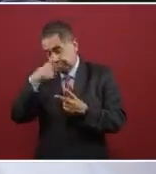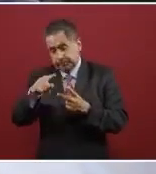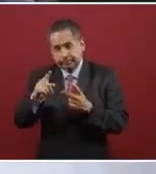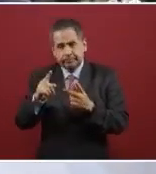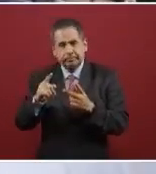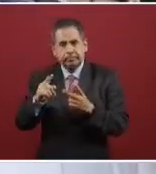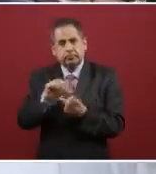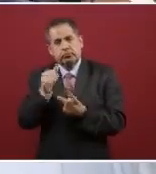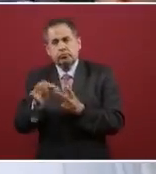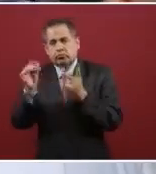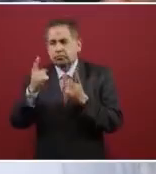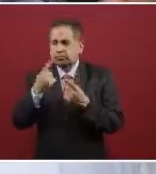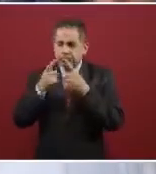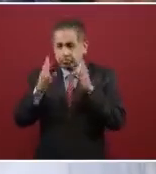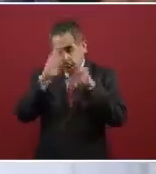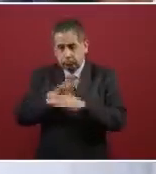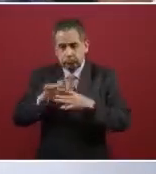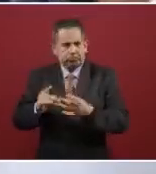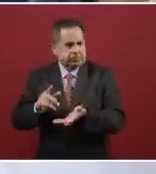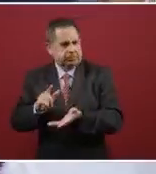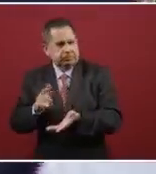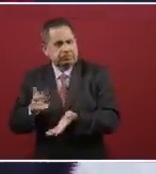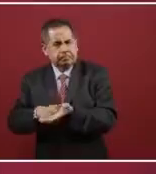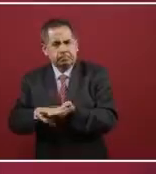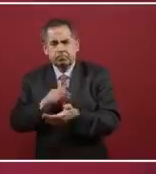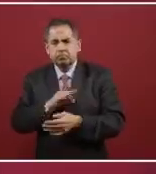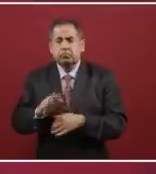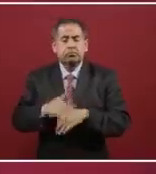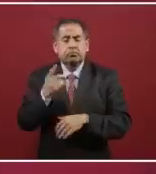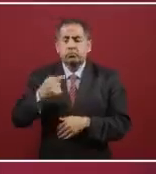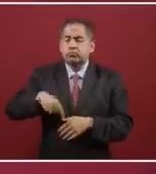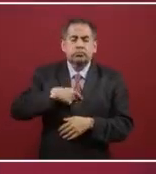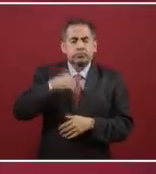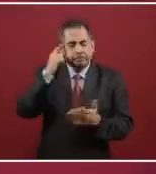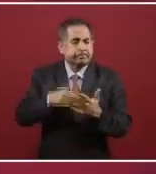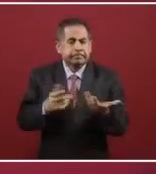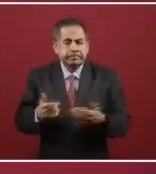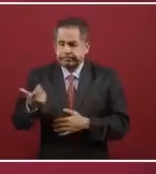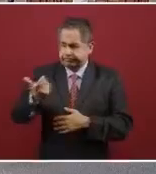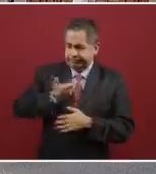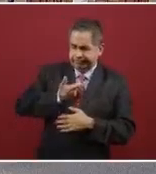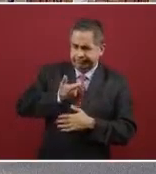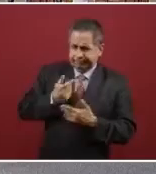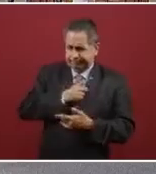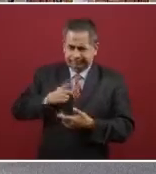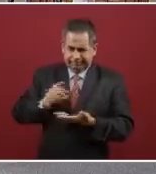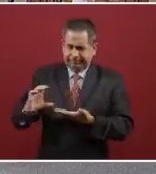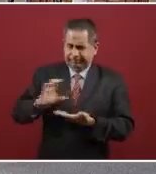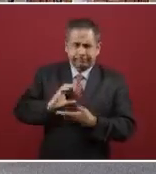controversias, que fue un decreto y que es legal. Dice, porque nosotros creemos que se nos pague nada más la cantidad que se